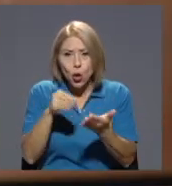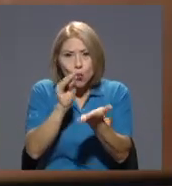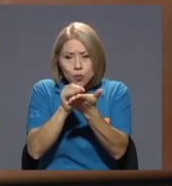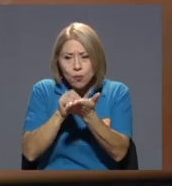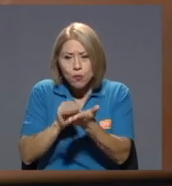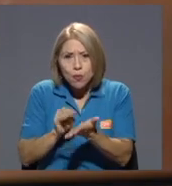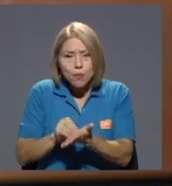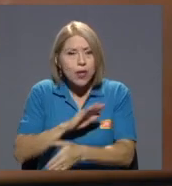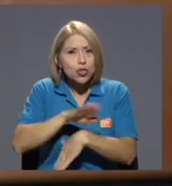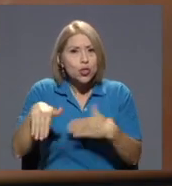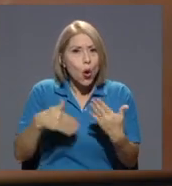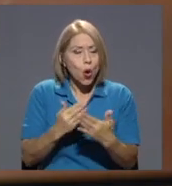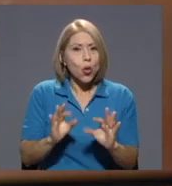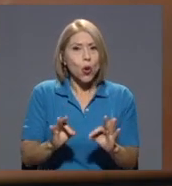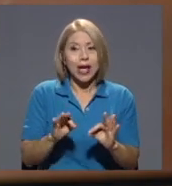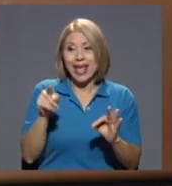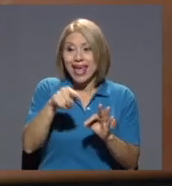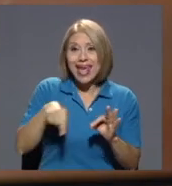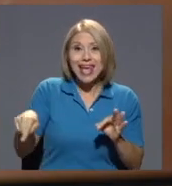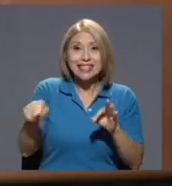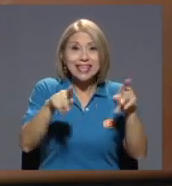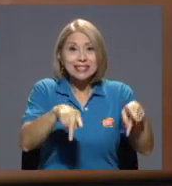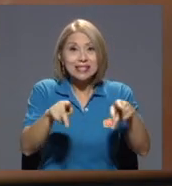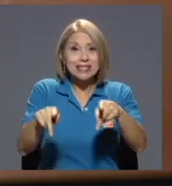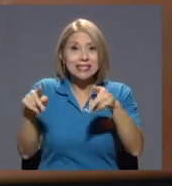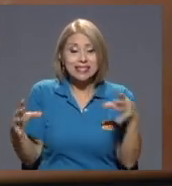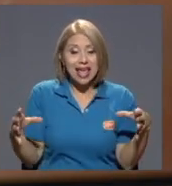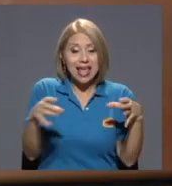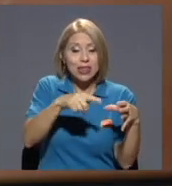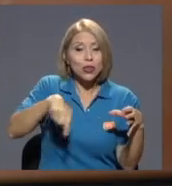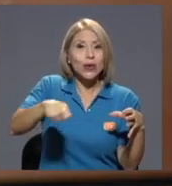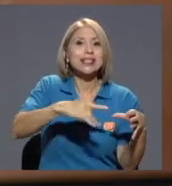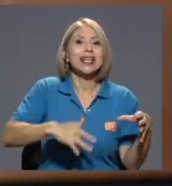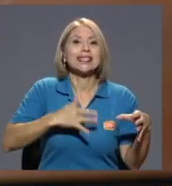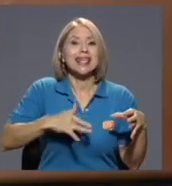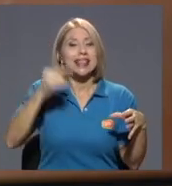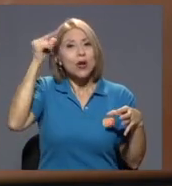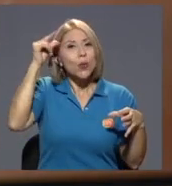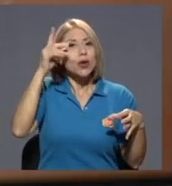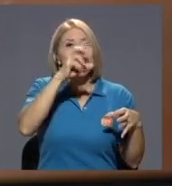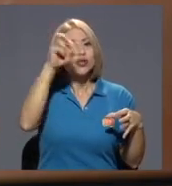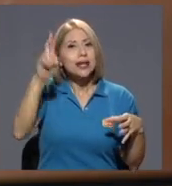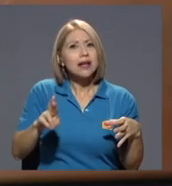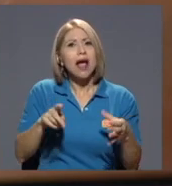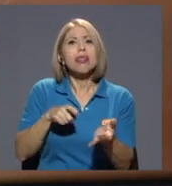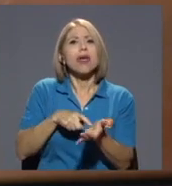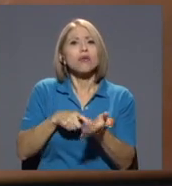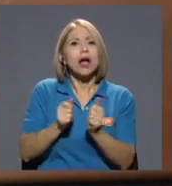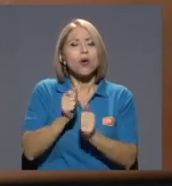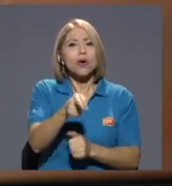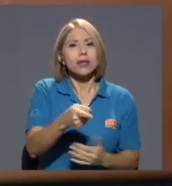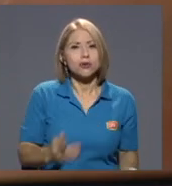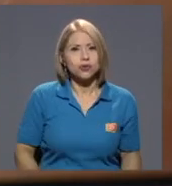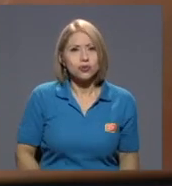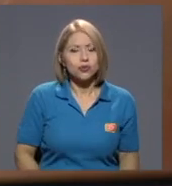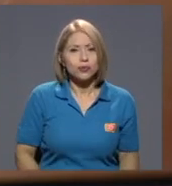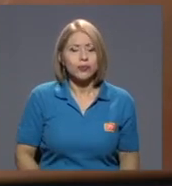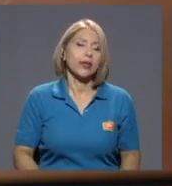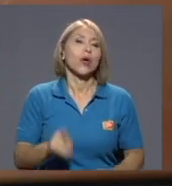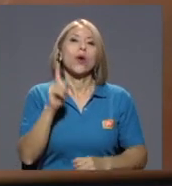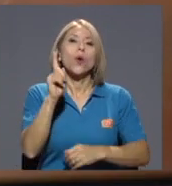documentado es un sector de los ciudadanos que sienten que el estado costa rica están de un capo ellos un momento